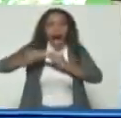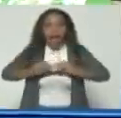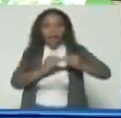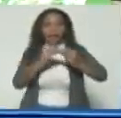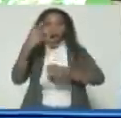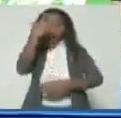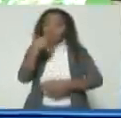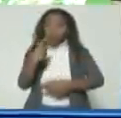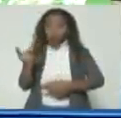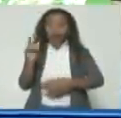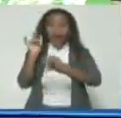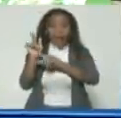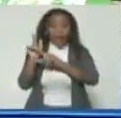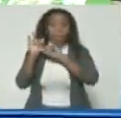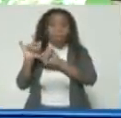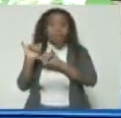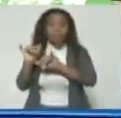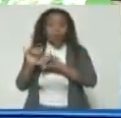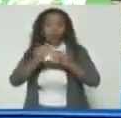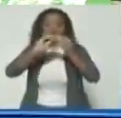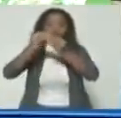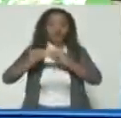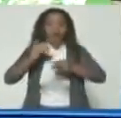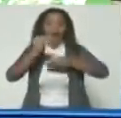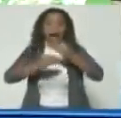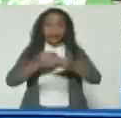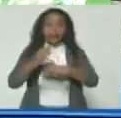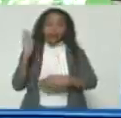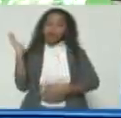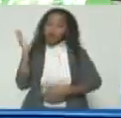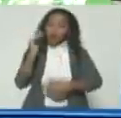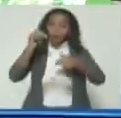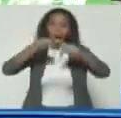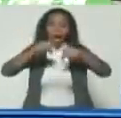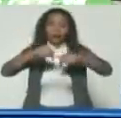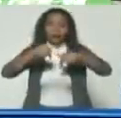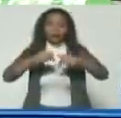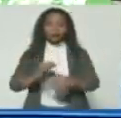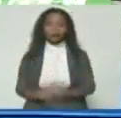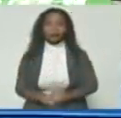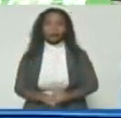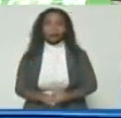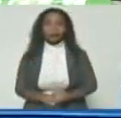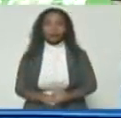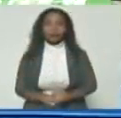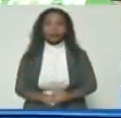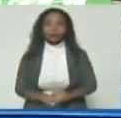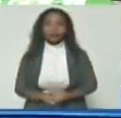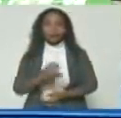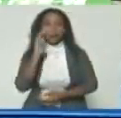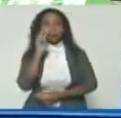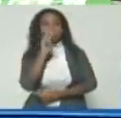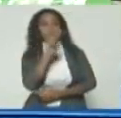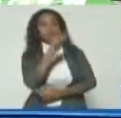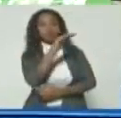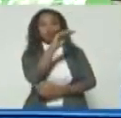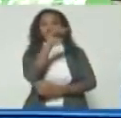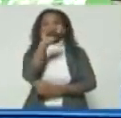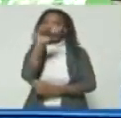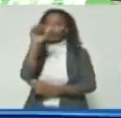juventud que cree, que crea y que hace. Nos vinimos aquí, la vista desde este